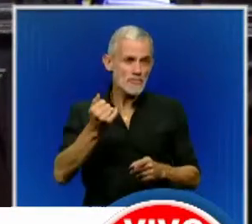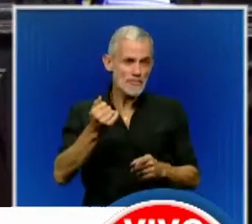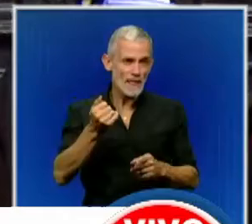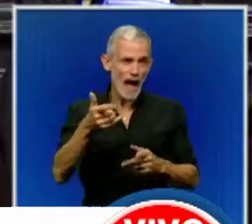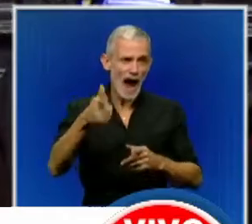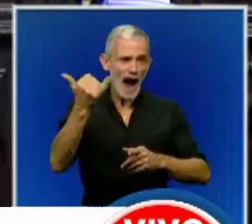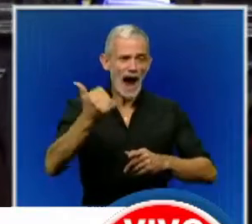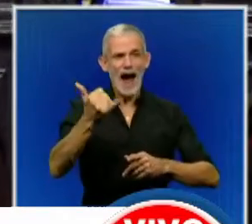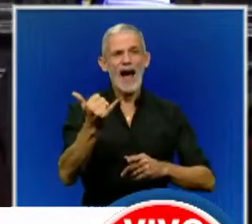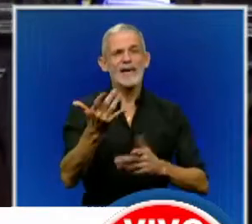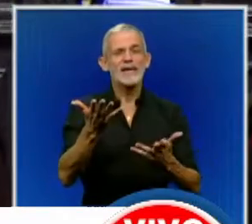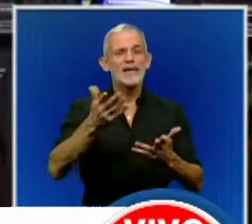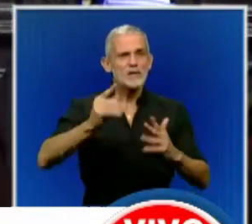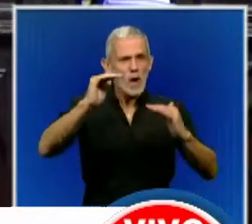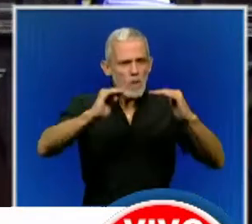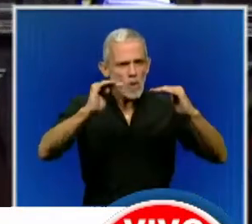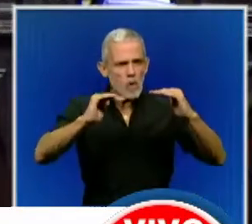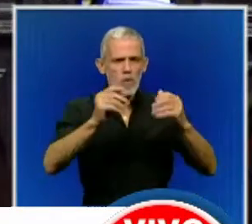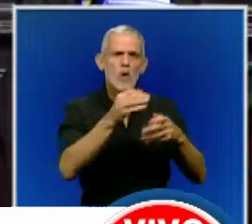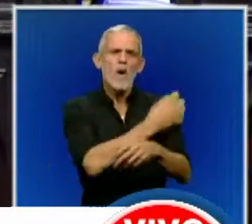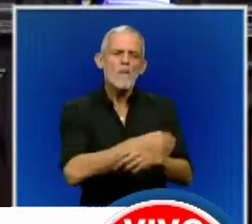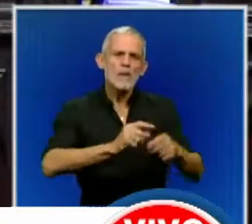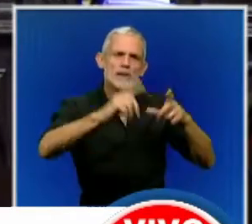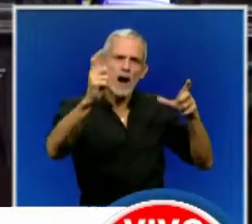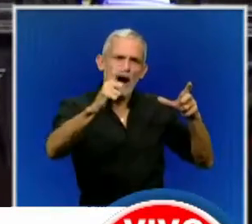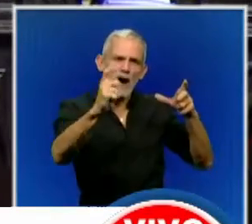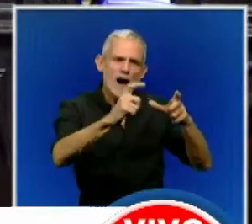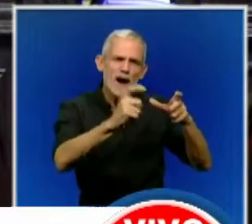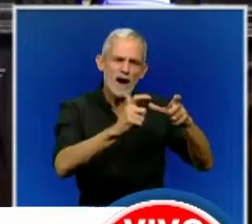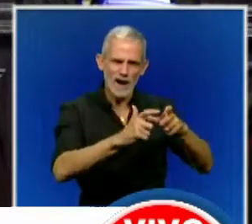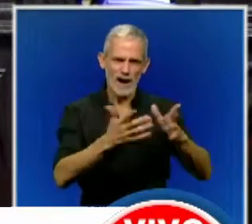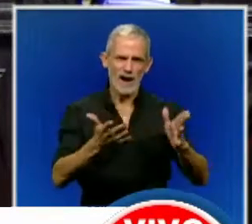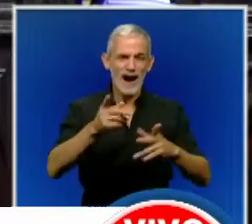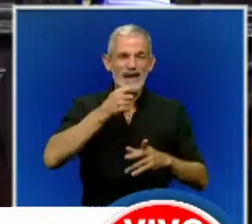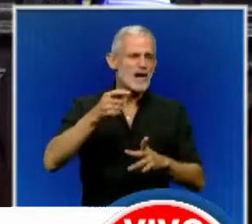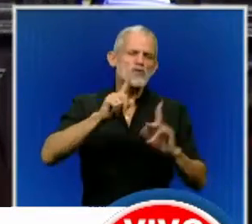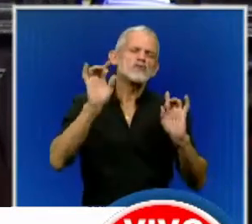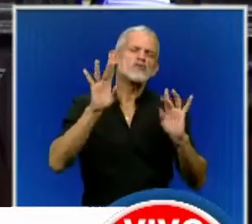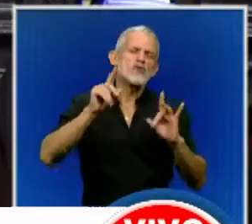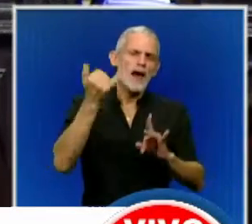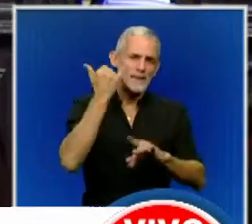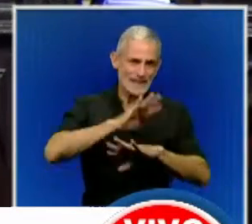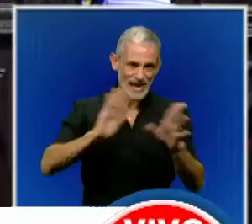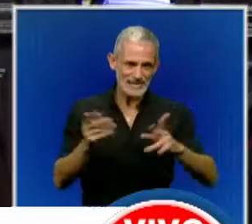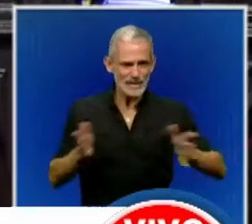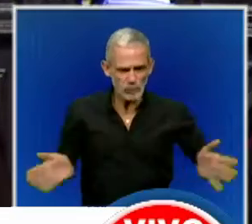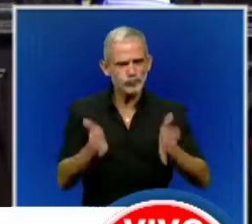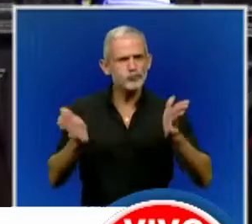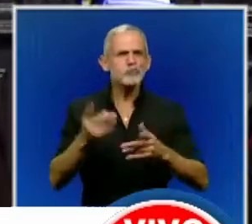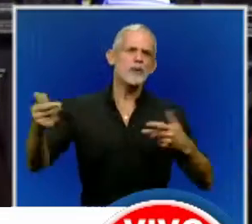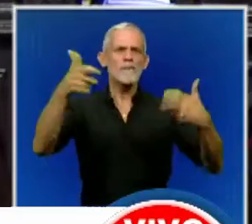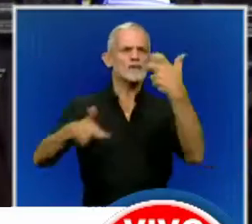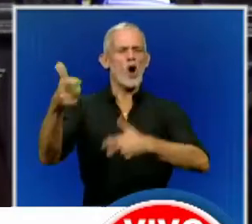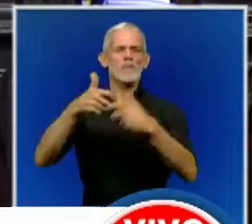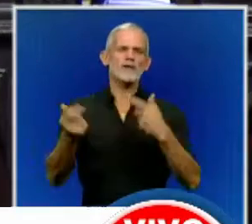Que va bajando en la medida que se hacen las cosas con mayor seriedad y mayor consistencia. No es solamente promover la inversión,